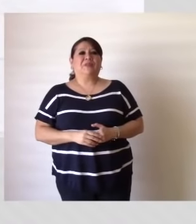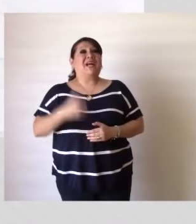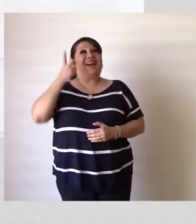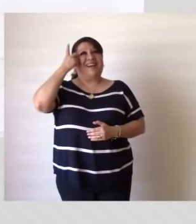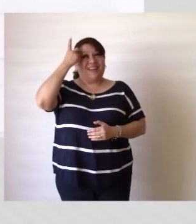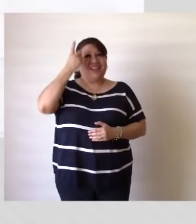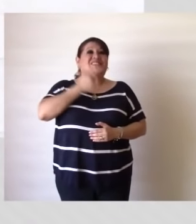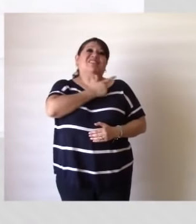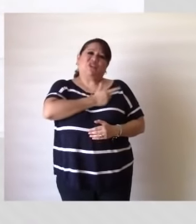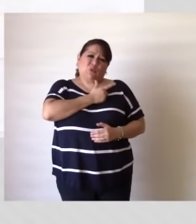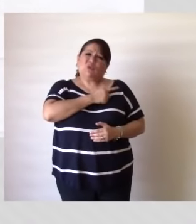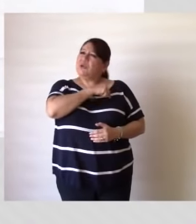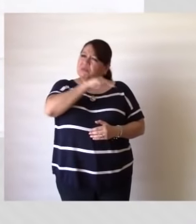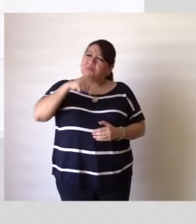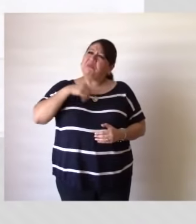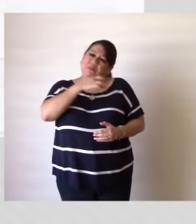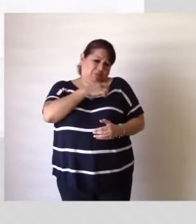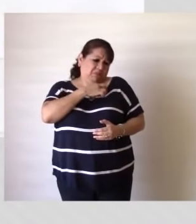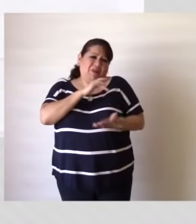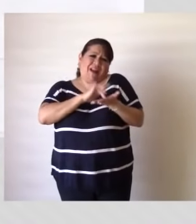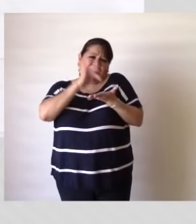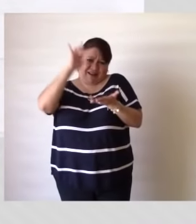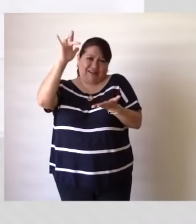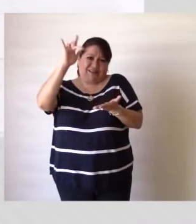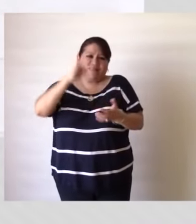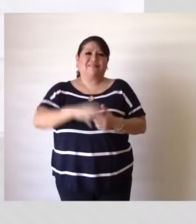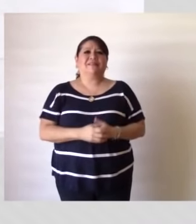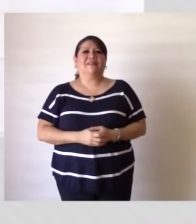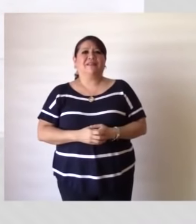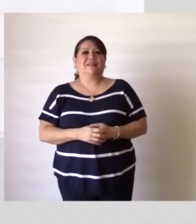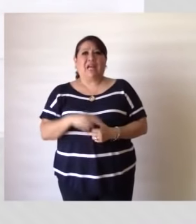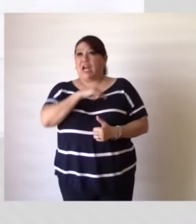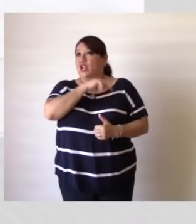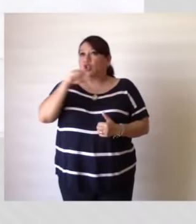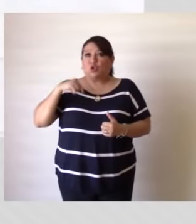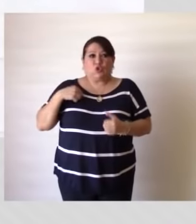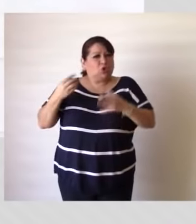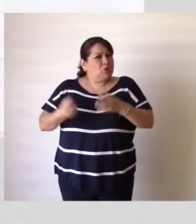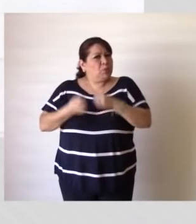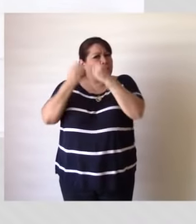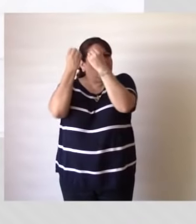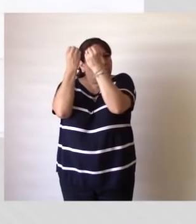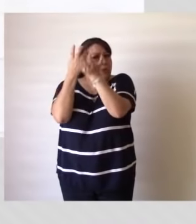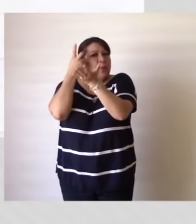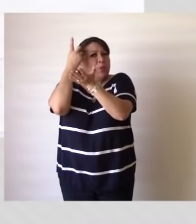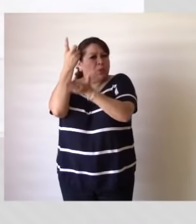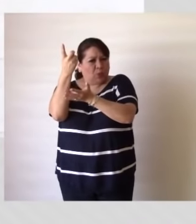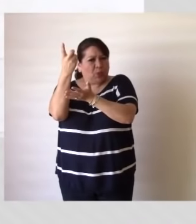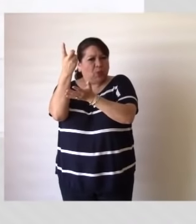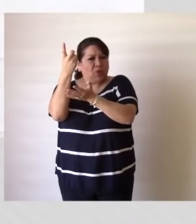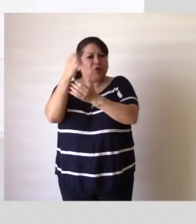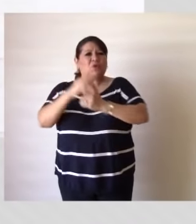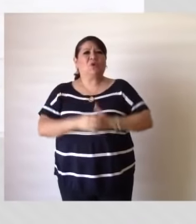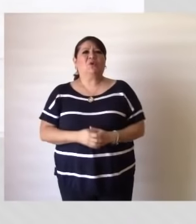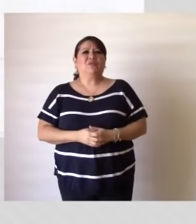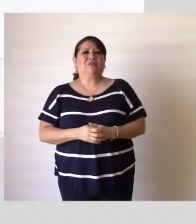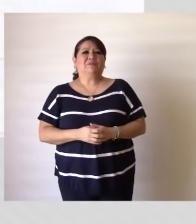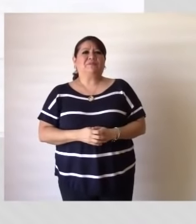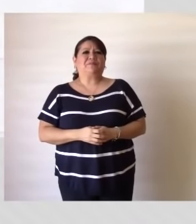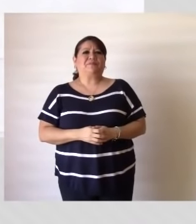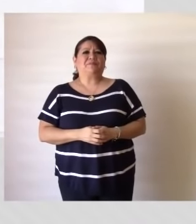nosotros entreguemos va a ser directamente proporcional al nivel de agradecimiento